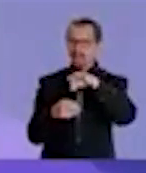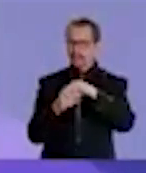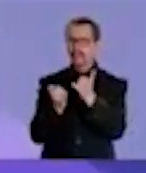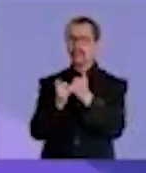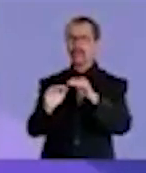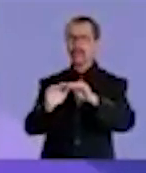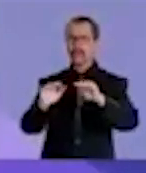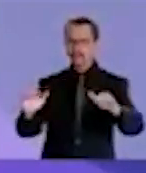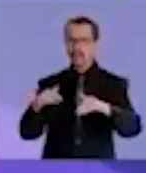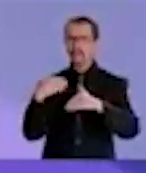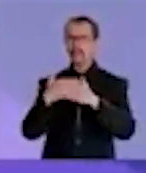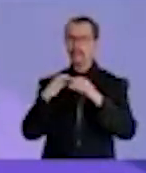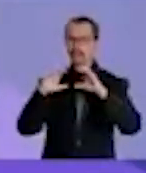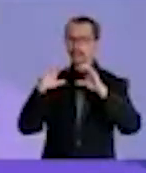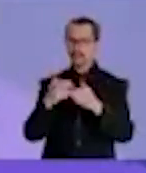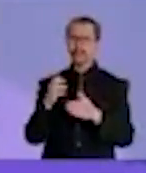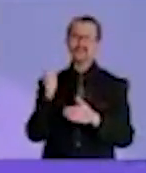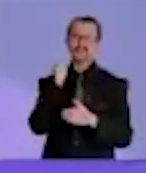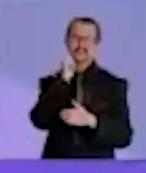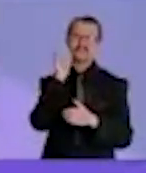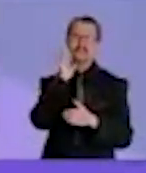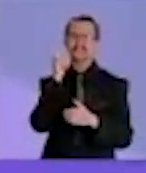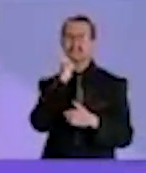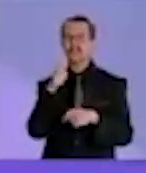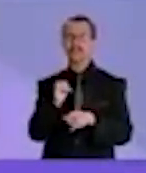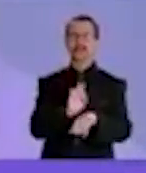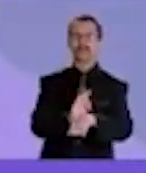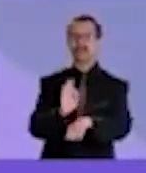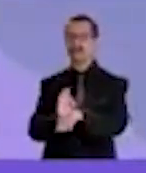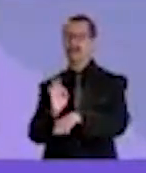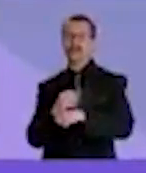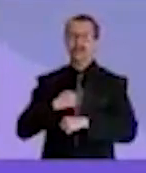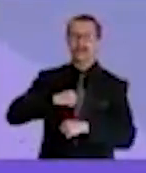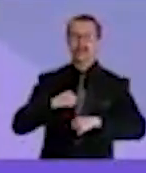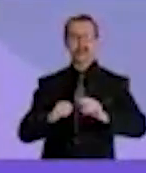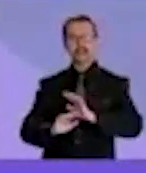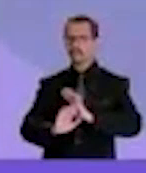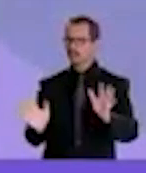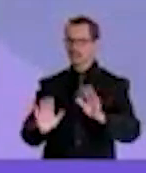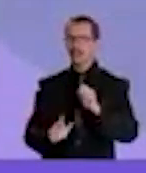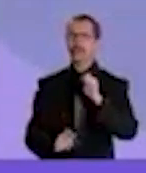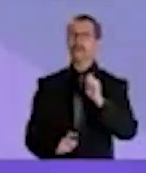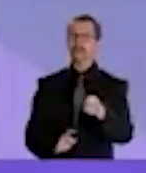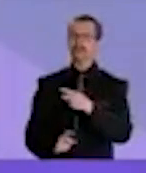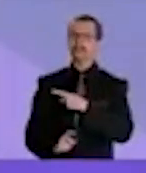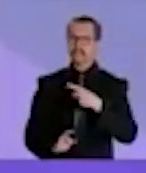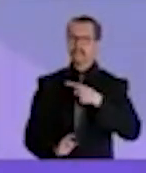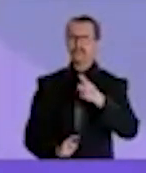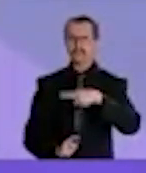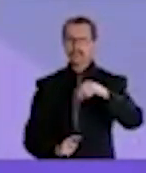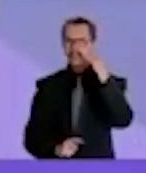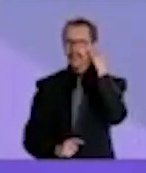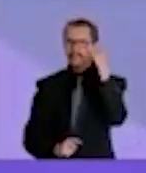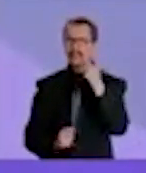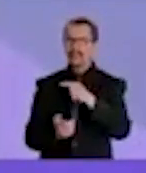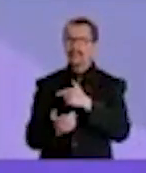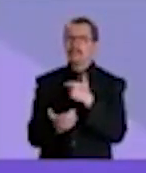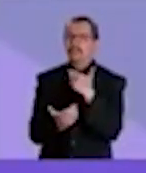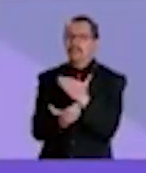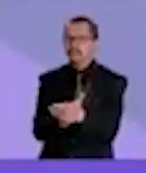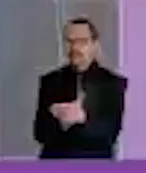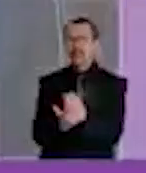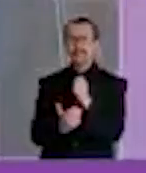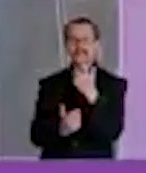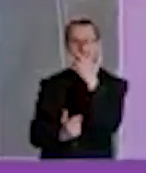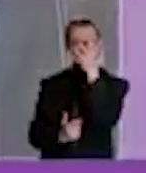en cierta medida que tenemos que hacer enviar una iniciativa contundente y aplicar la ley y no